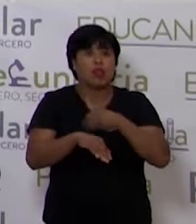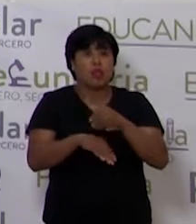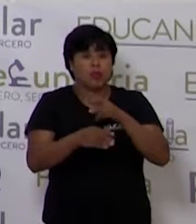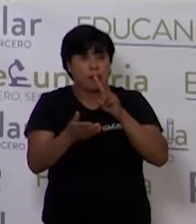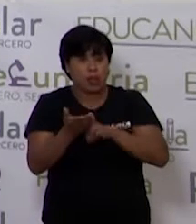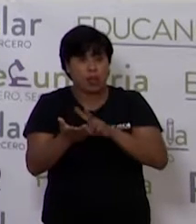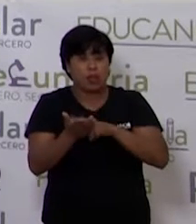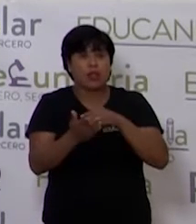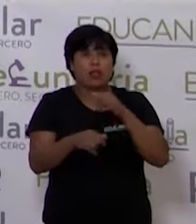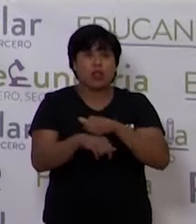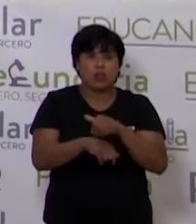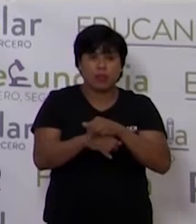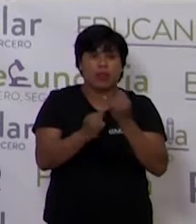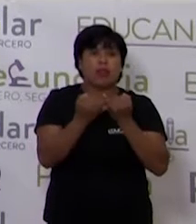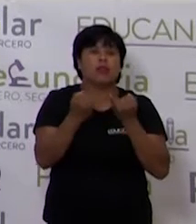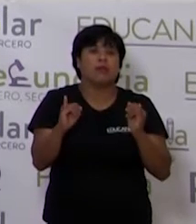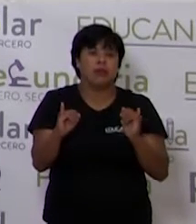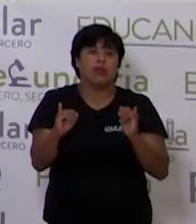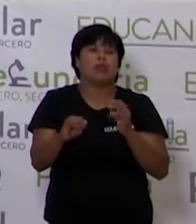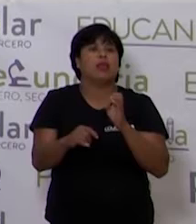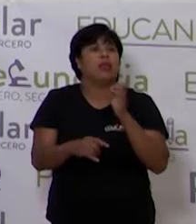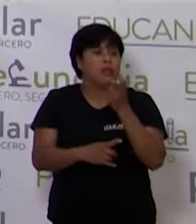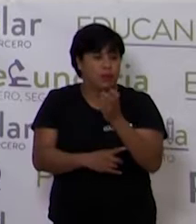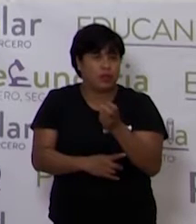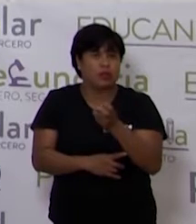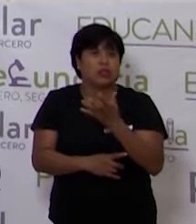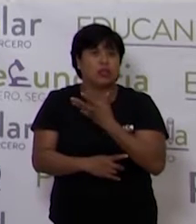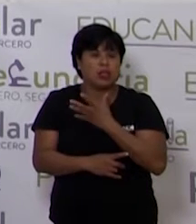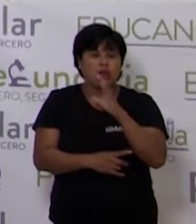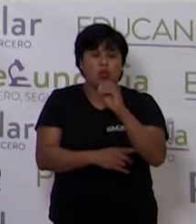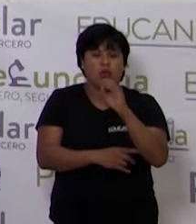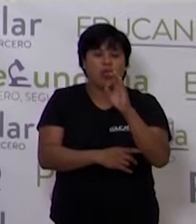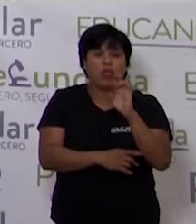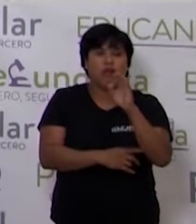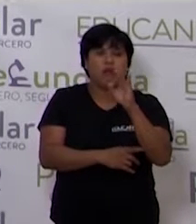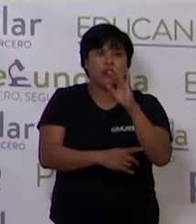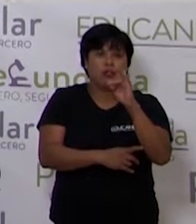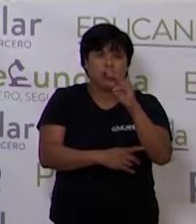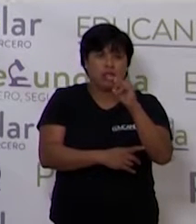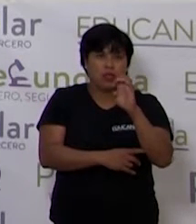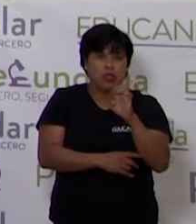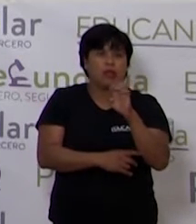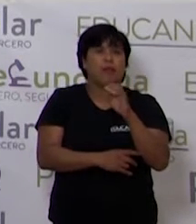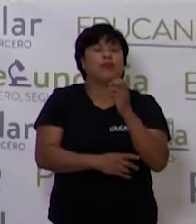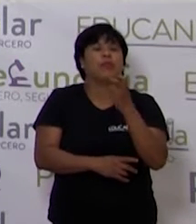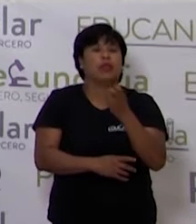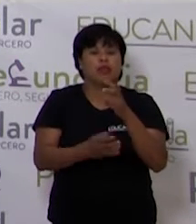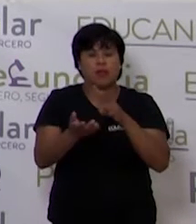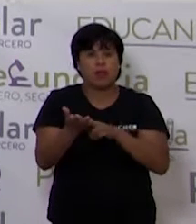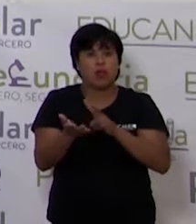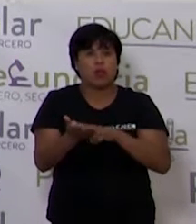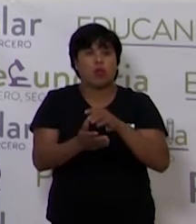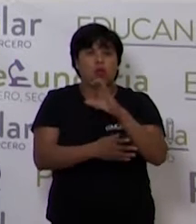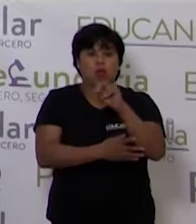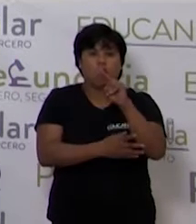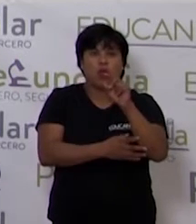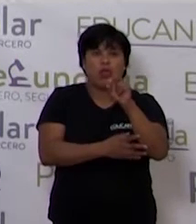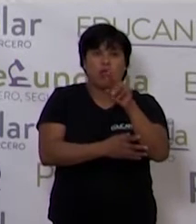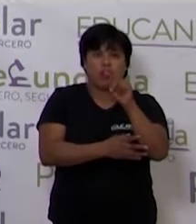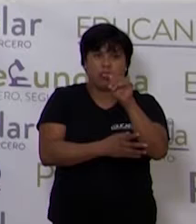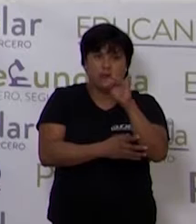y el valor independiente, o sea, el coeficiente, ¿sí? Coeficiente y el valor